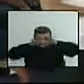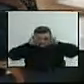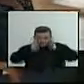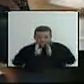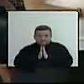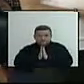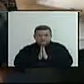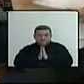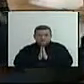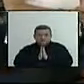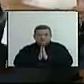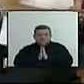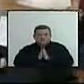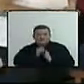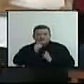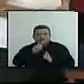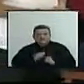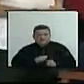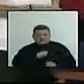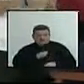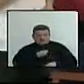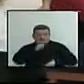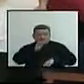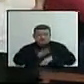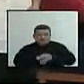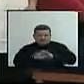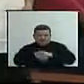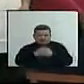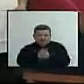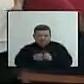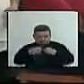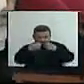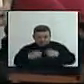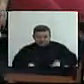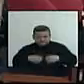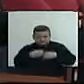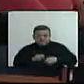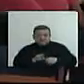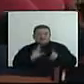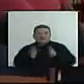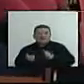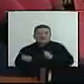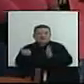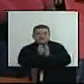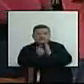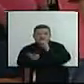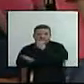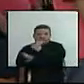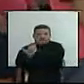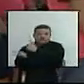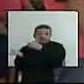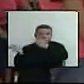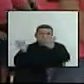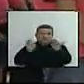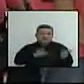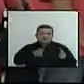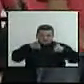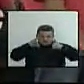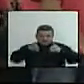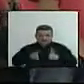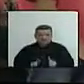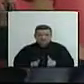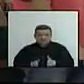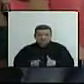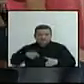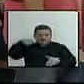Virgen. Padeció bajo el poder de Poncio Pilato. Fue crucificado, muerto y sepultado. Descendió a